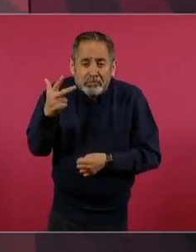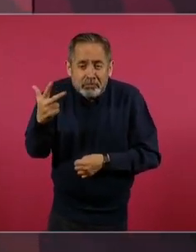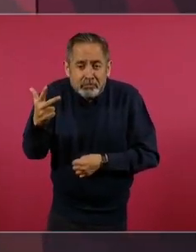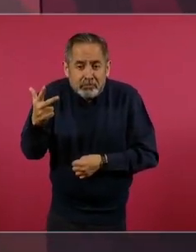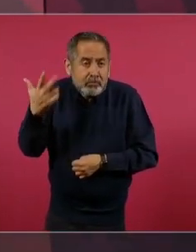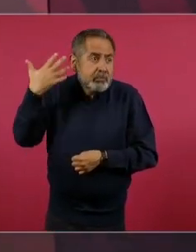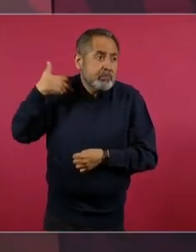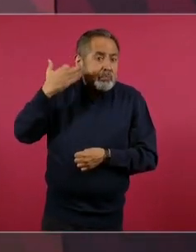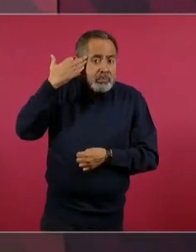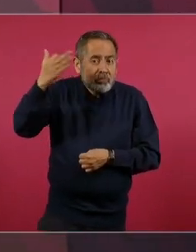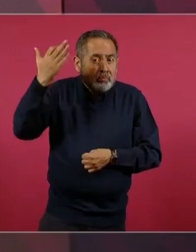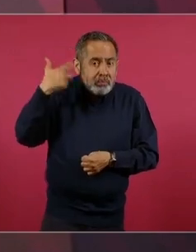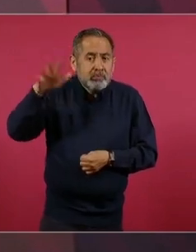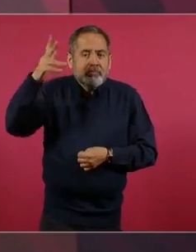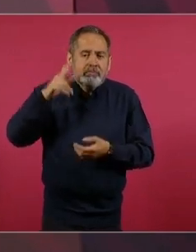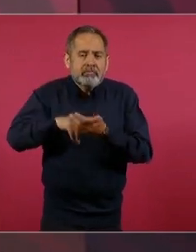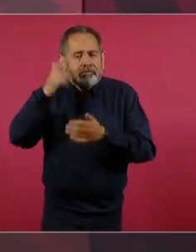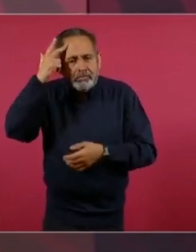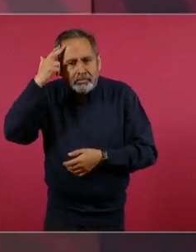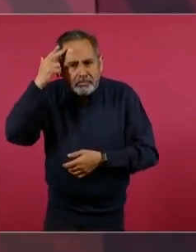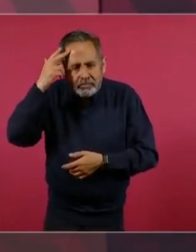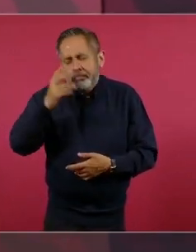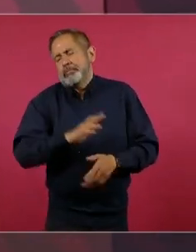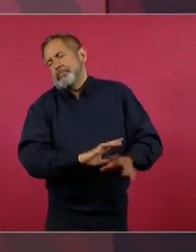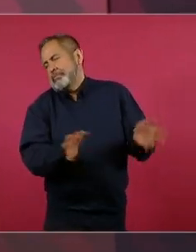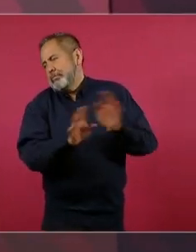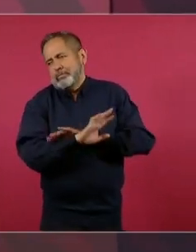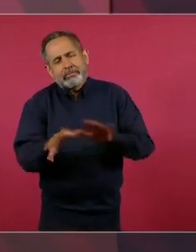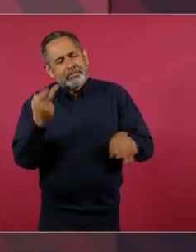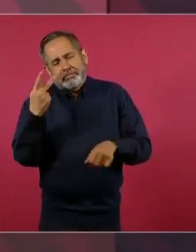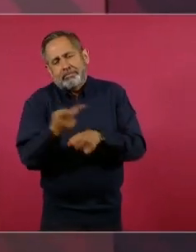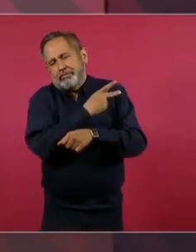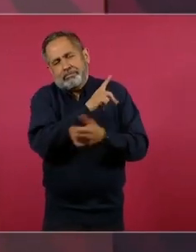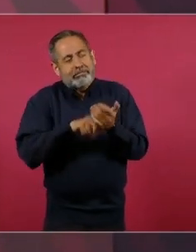la época de Porfirio Díaz. No, no, no, no.